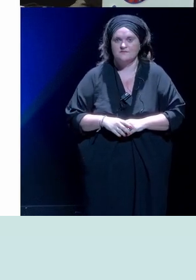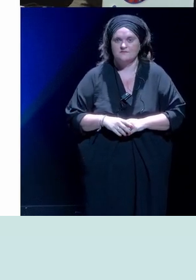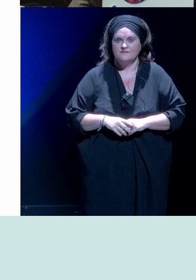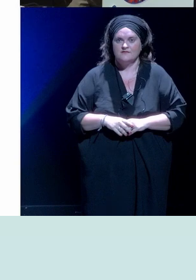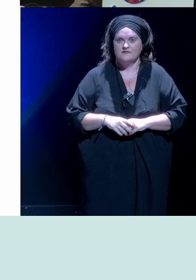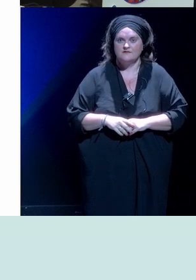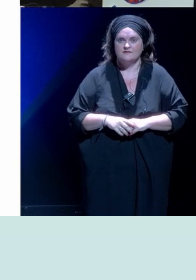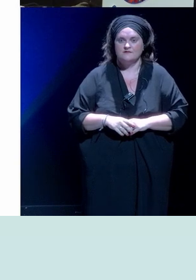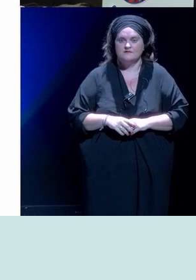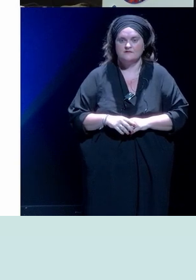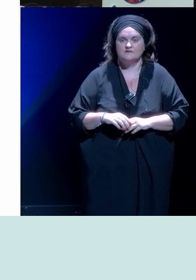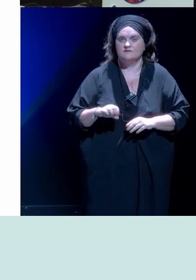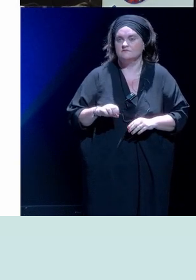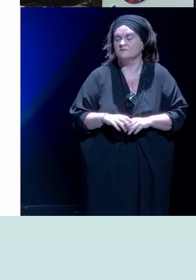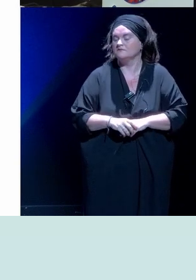encontramos personas que